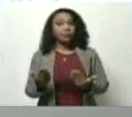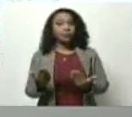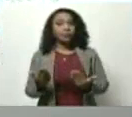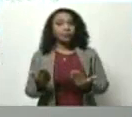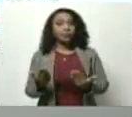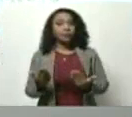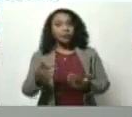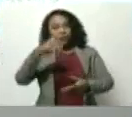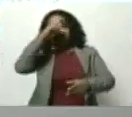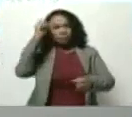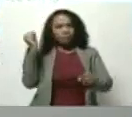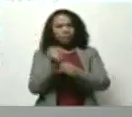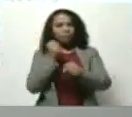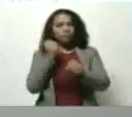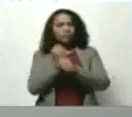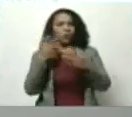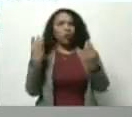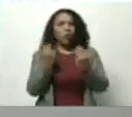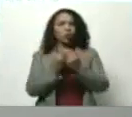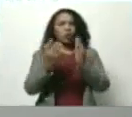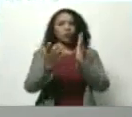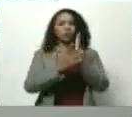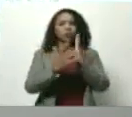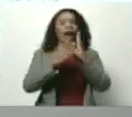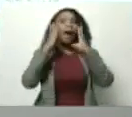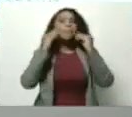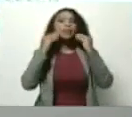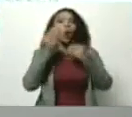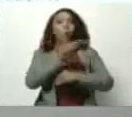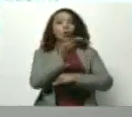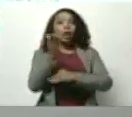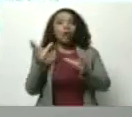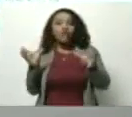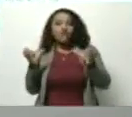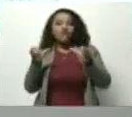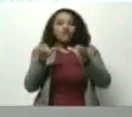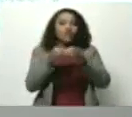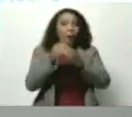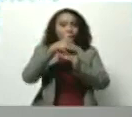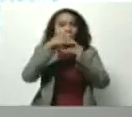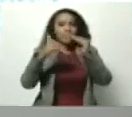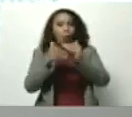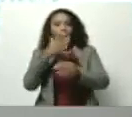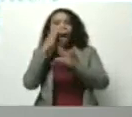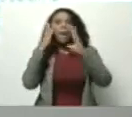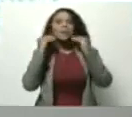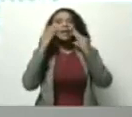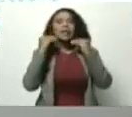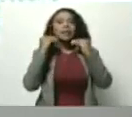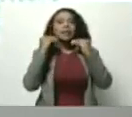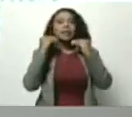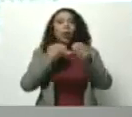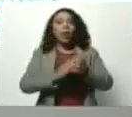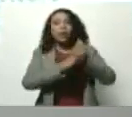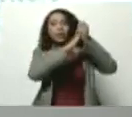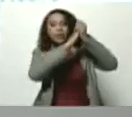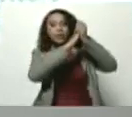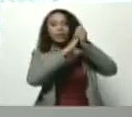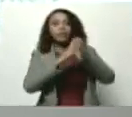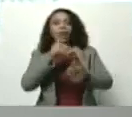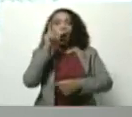trabajando con los tecnócratas con los expertos que ustedes han reunido bajo el experto liderazgo del señor asobal chávez